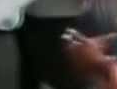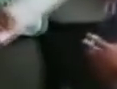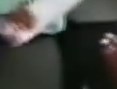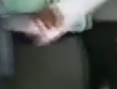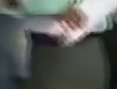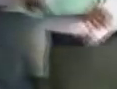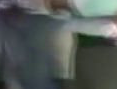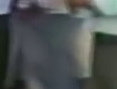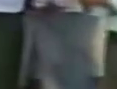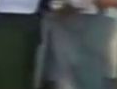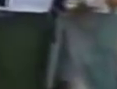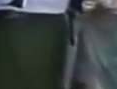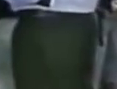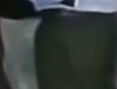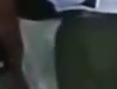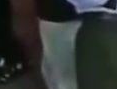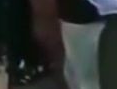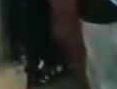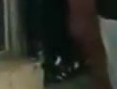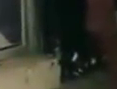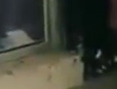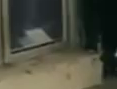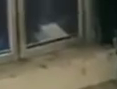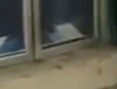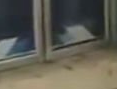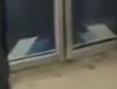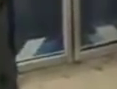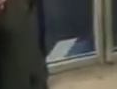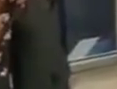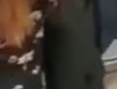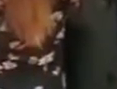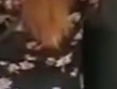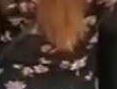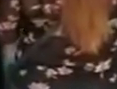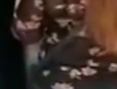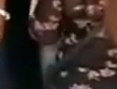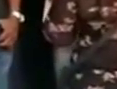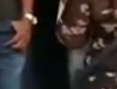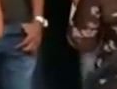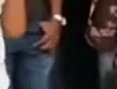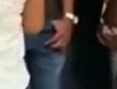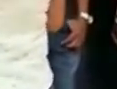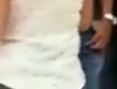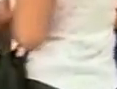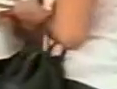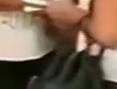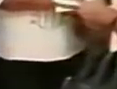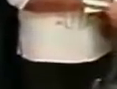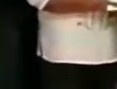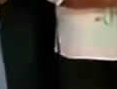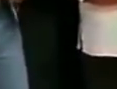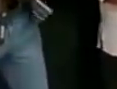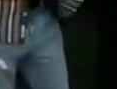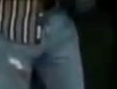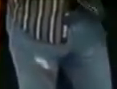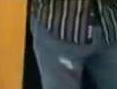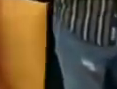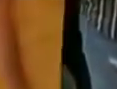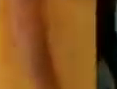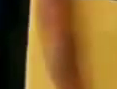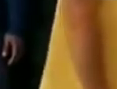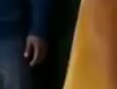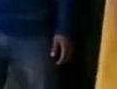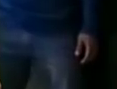fin. El tema es que acá se ha procedido de esta forma, se ha procedido con esta operación a tal punto